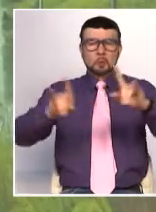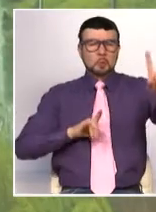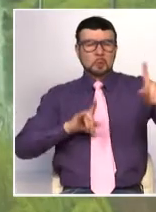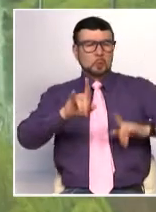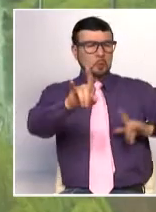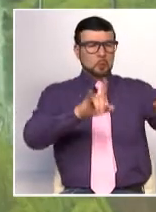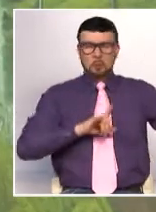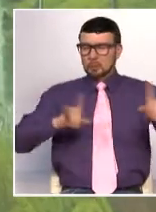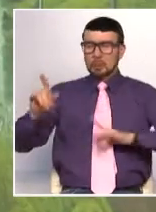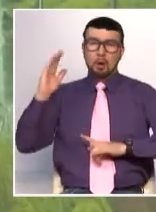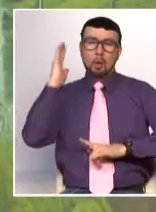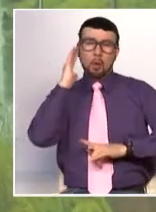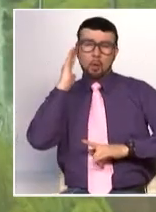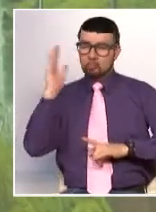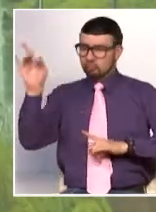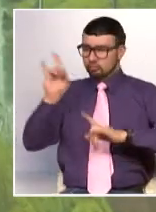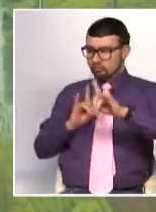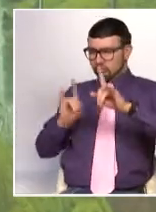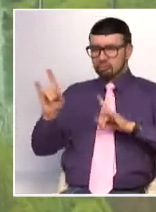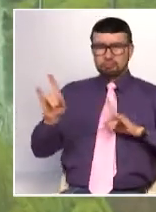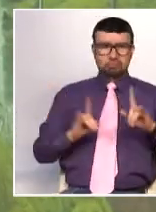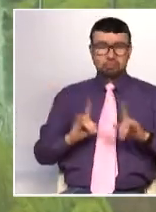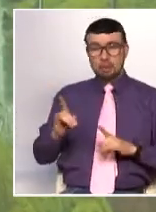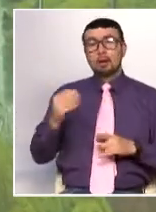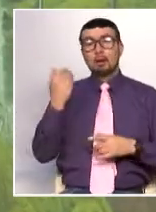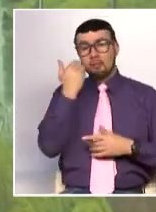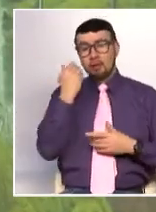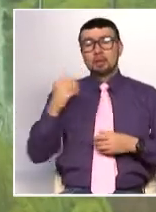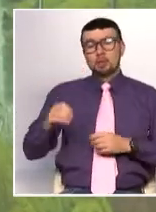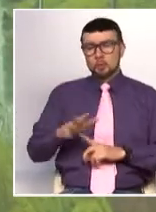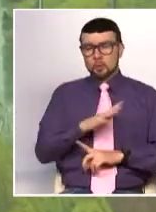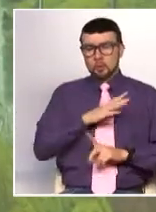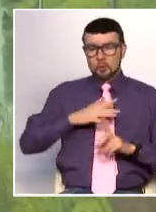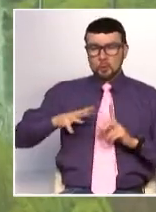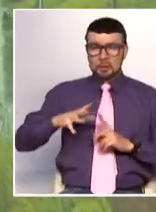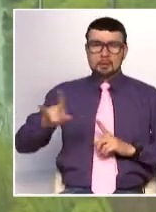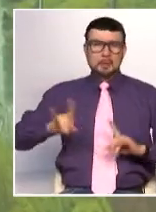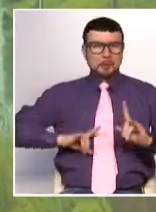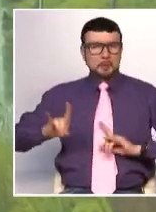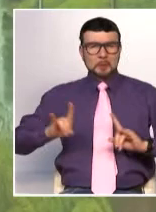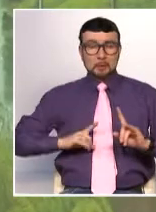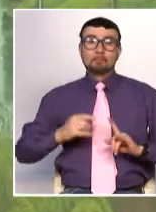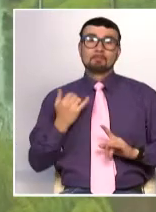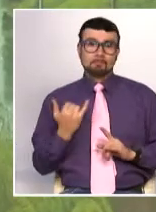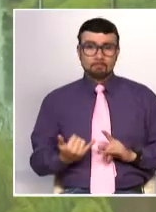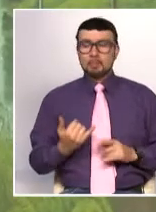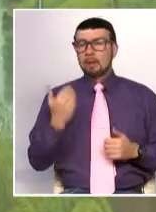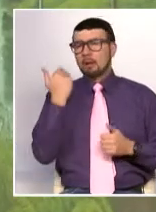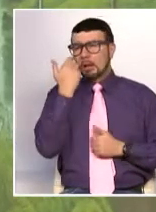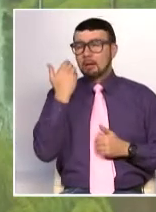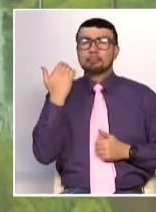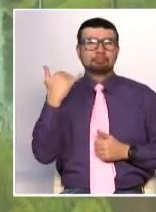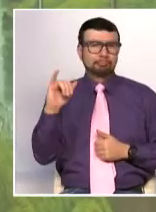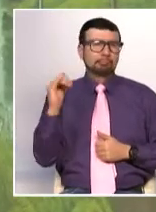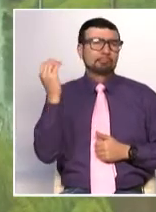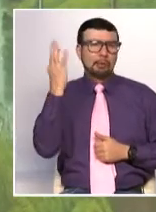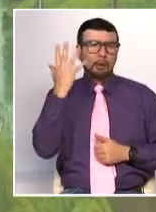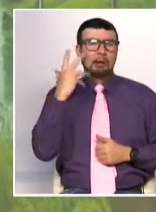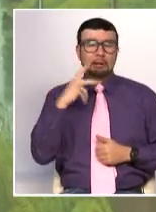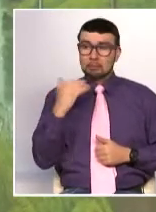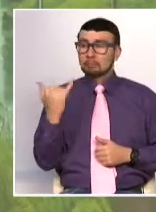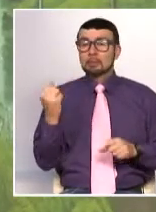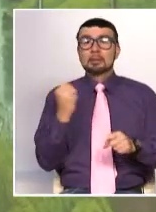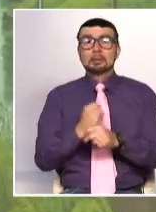todo el uso del material de celulares computadores etcétera que ya se parte pues de nuestro día a día si no trabajemos como